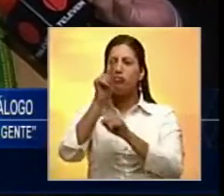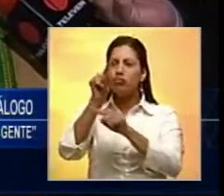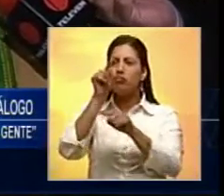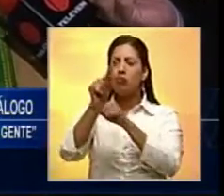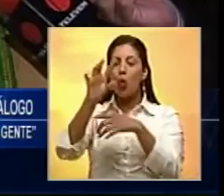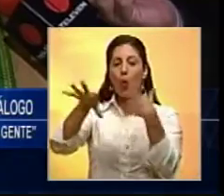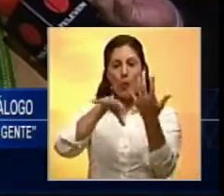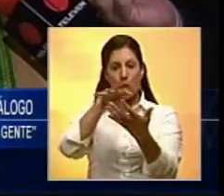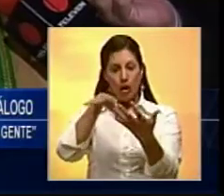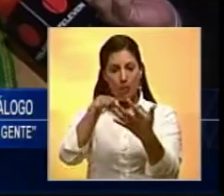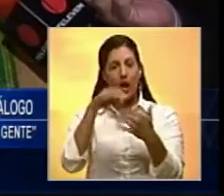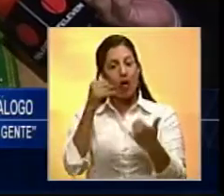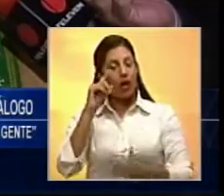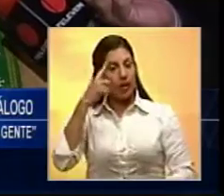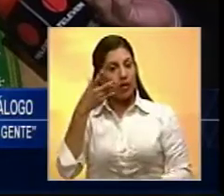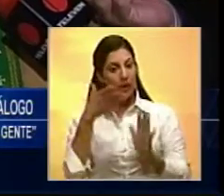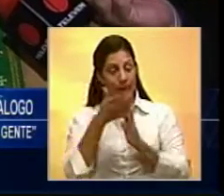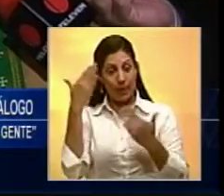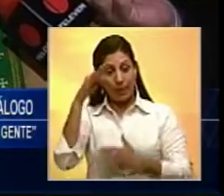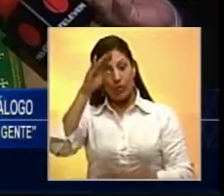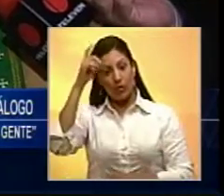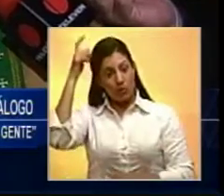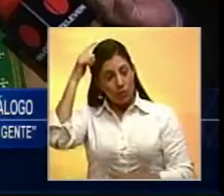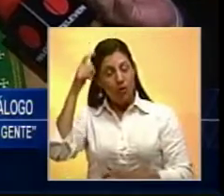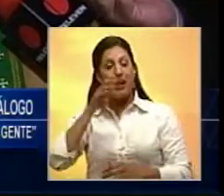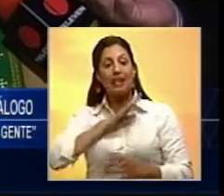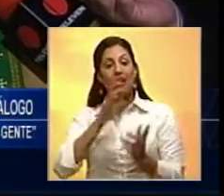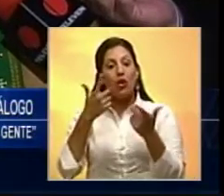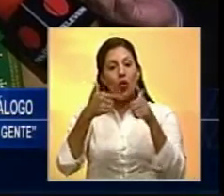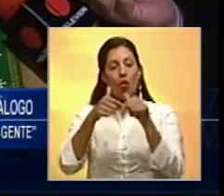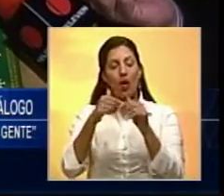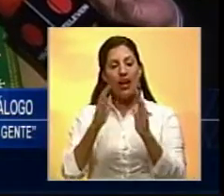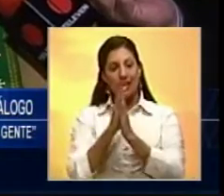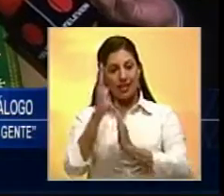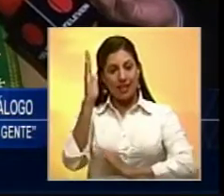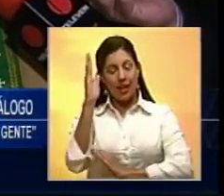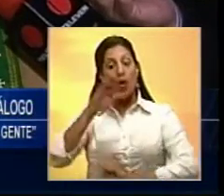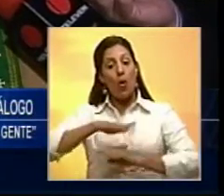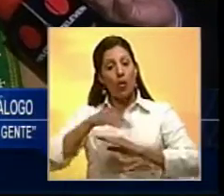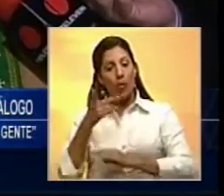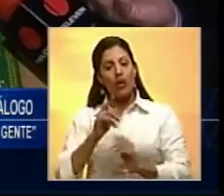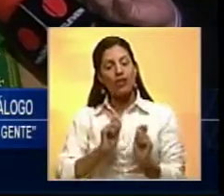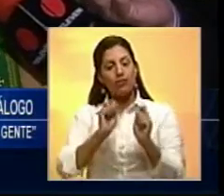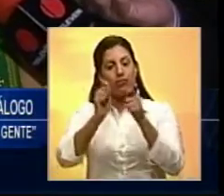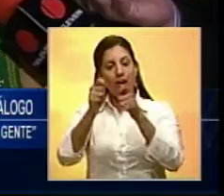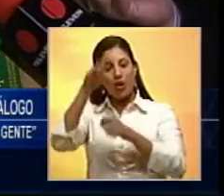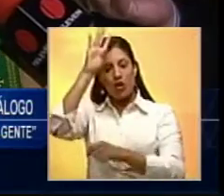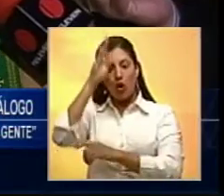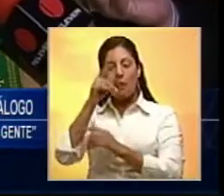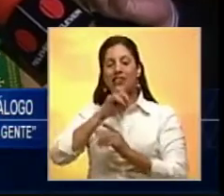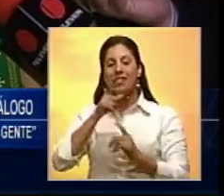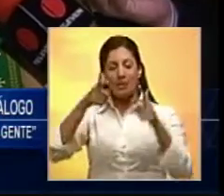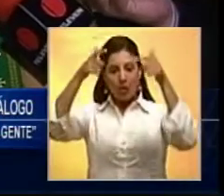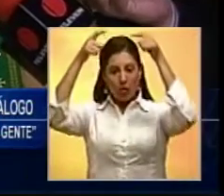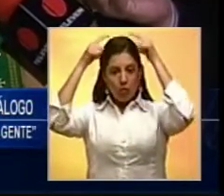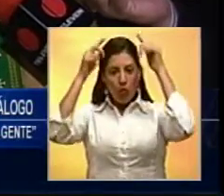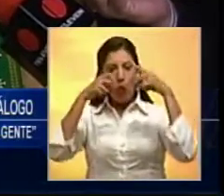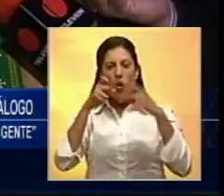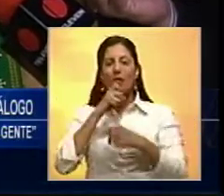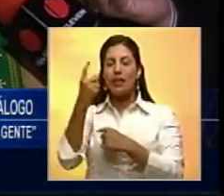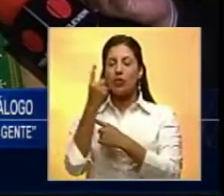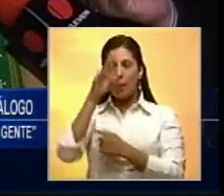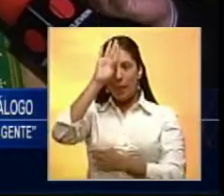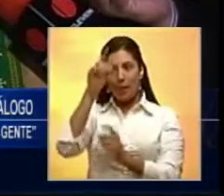los problemas. Recordemos que Monseñor Baltasar Porras se encuentra en la Santa Sede porque será investido como cardenal por el